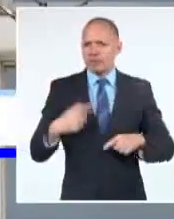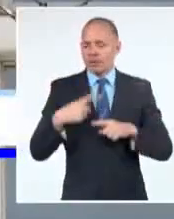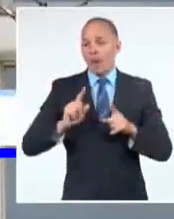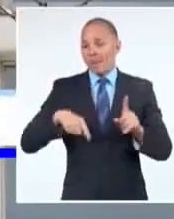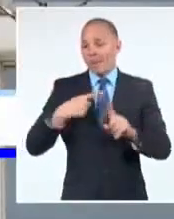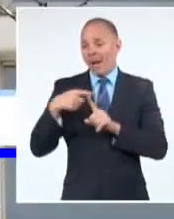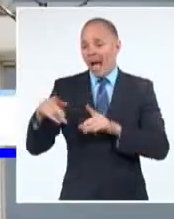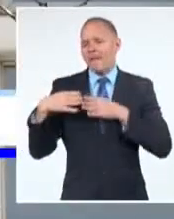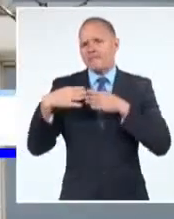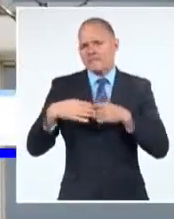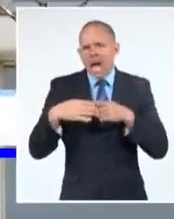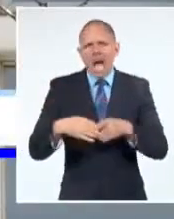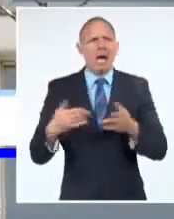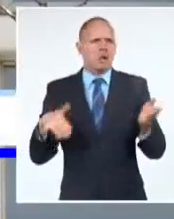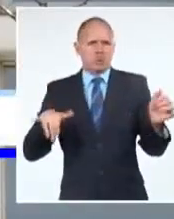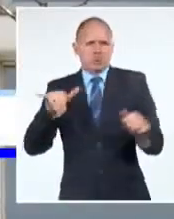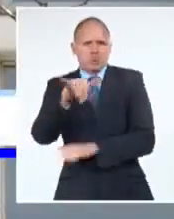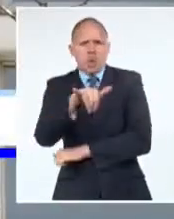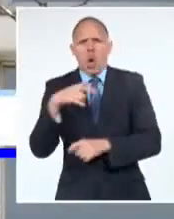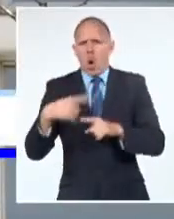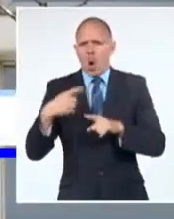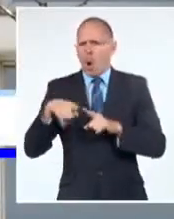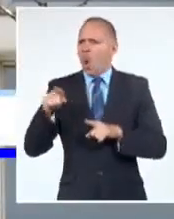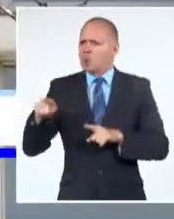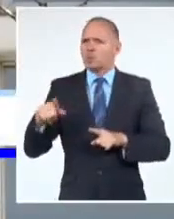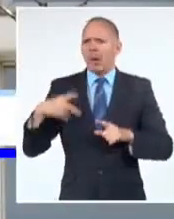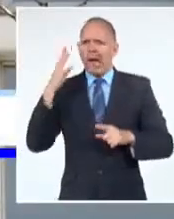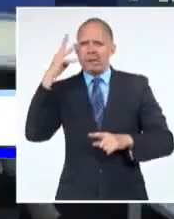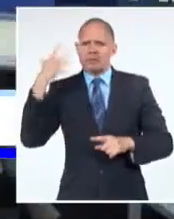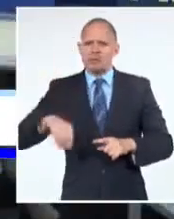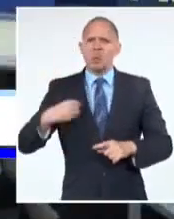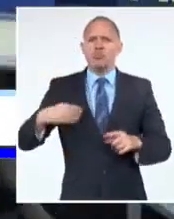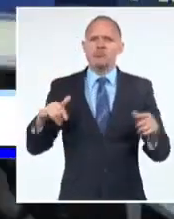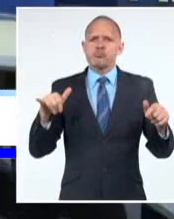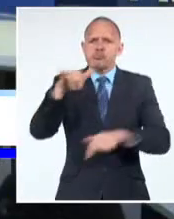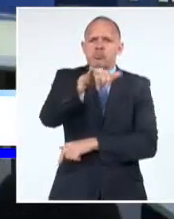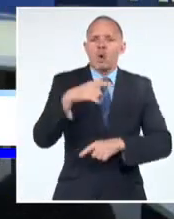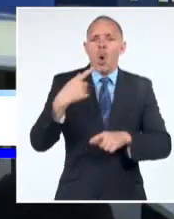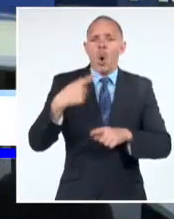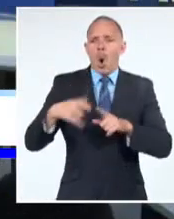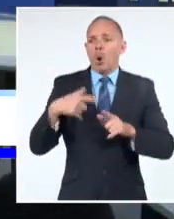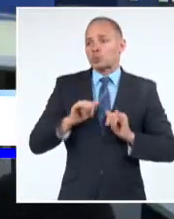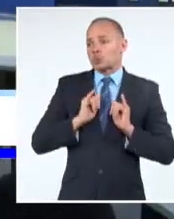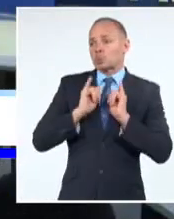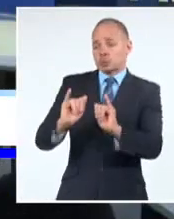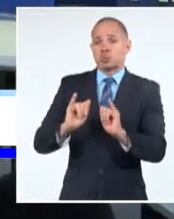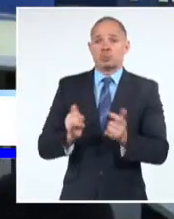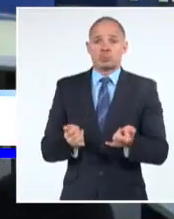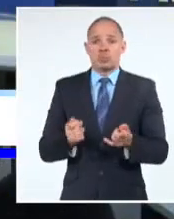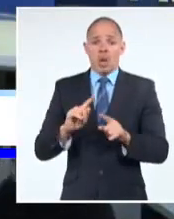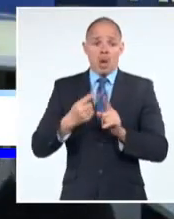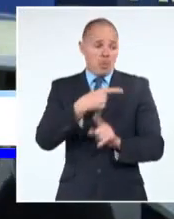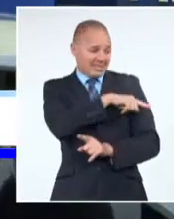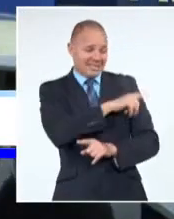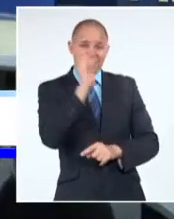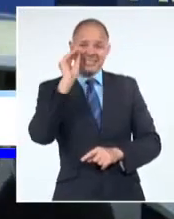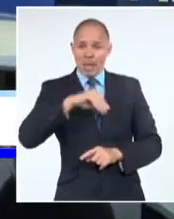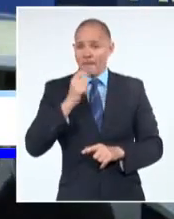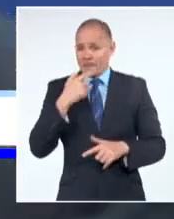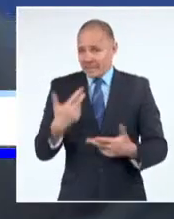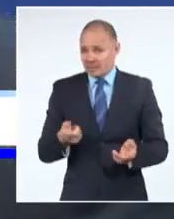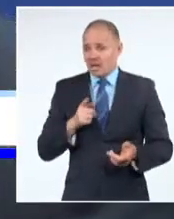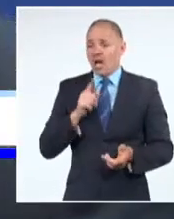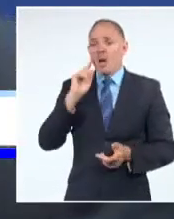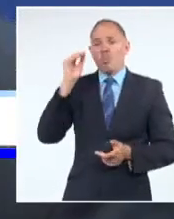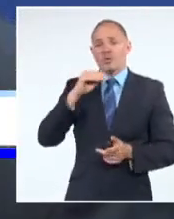guerra de Estados Unidos en su jurisdicción. El gobierno chino revela la información tras la entrada accidental de un globo civil de su propiedad